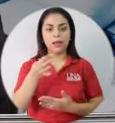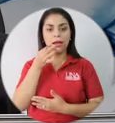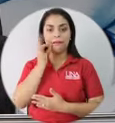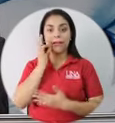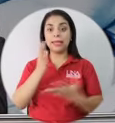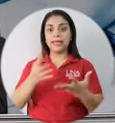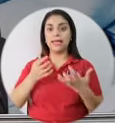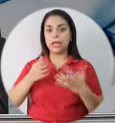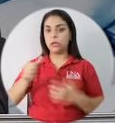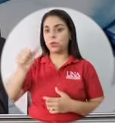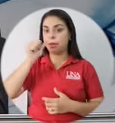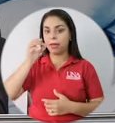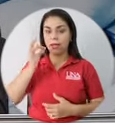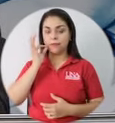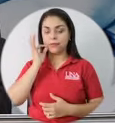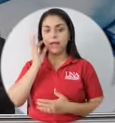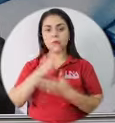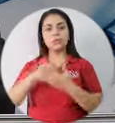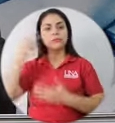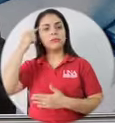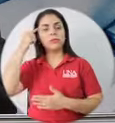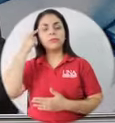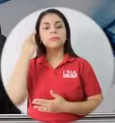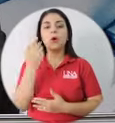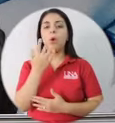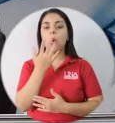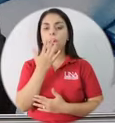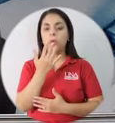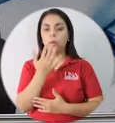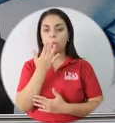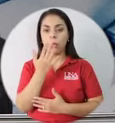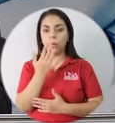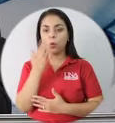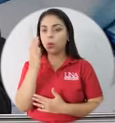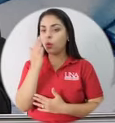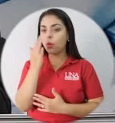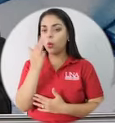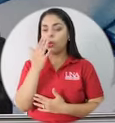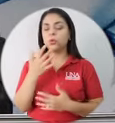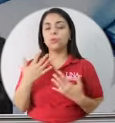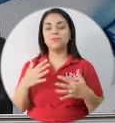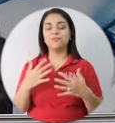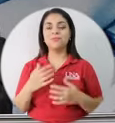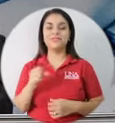tomar café. Y entonces a muchos se les viene a la mente el aroma del café,